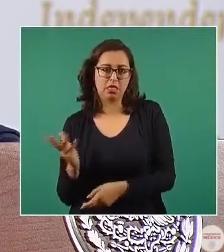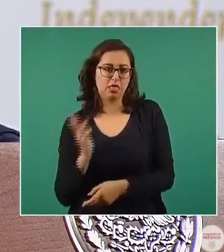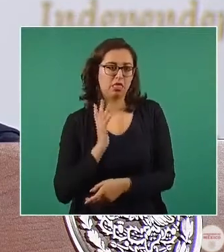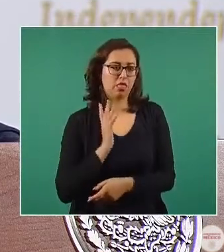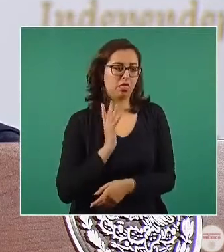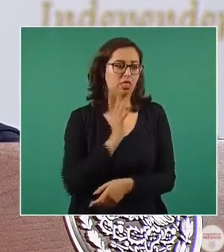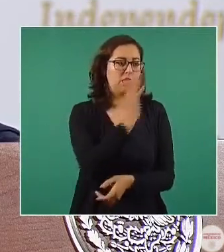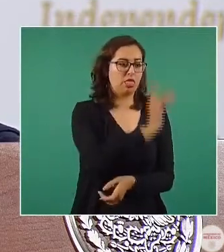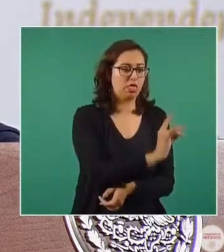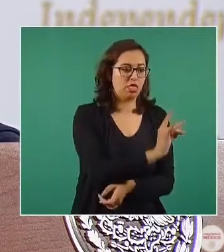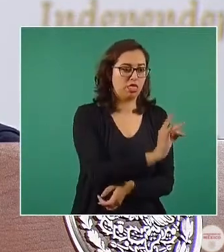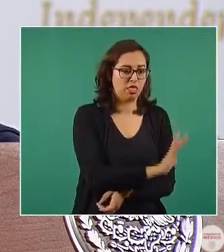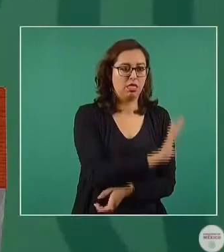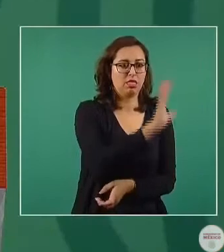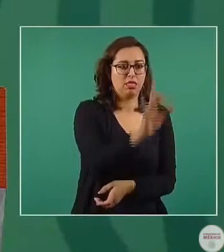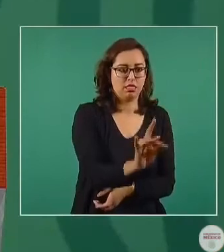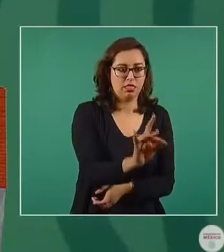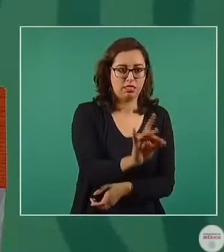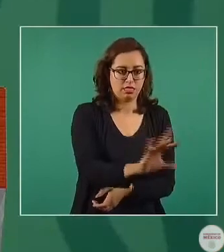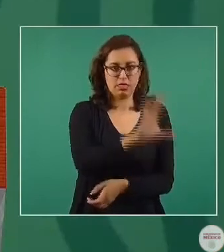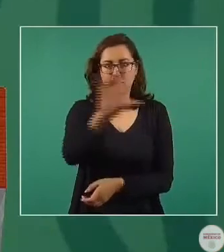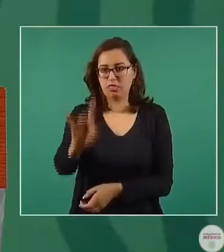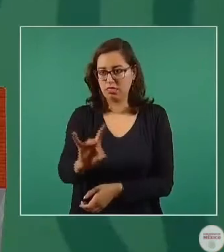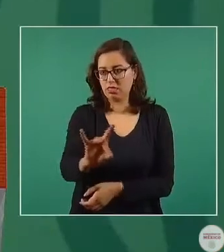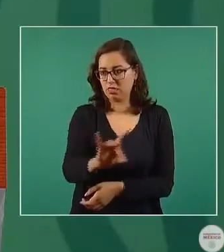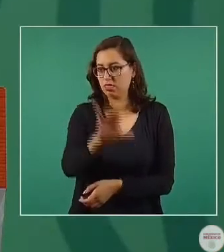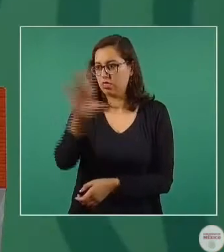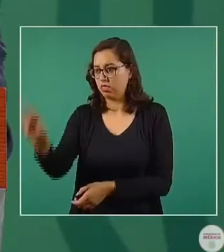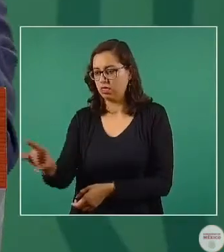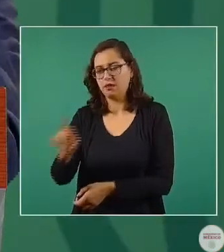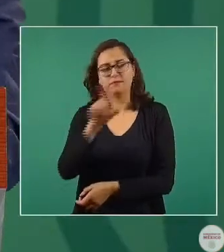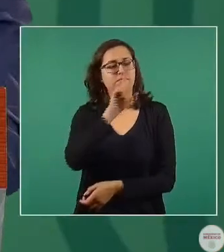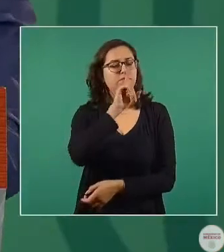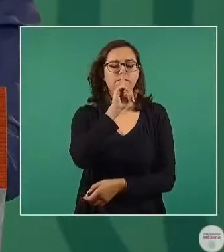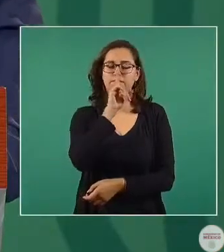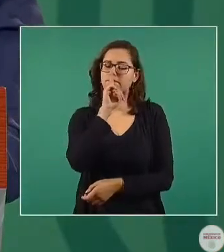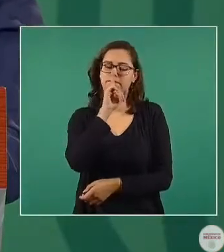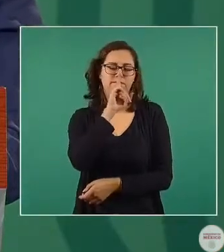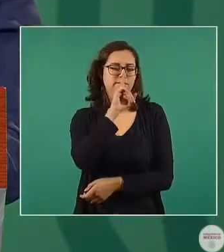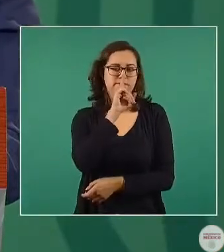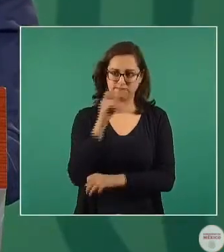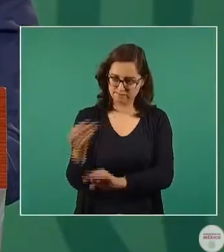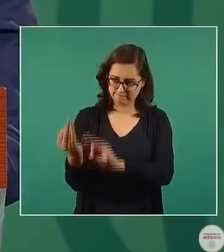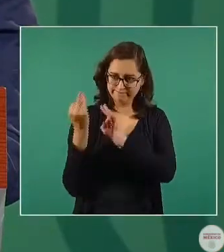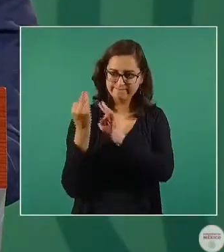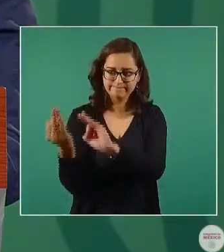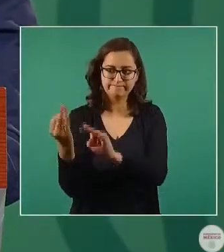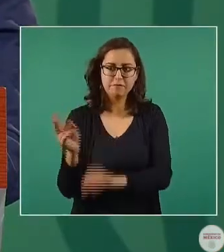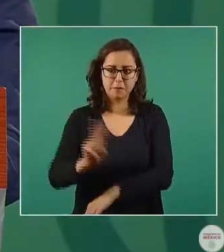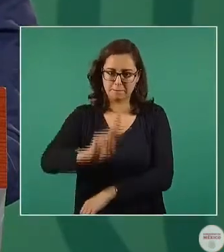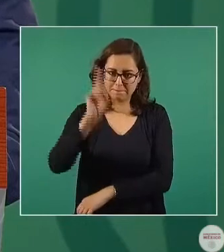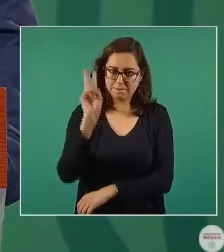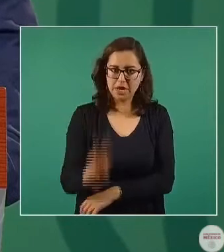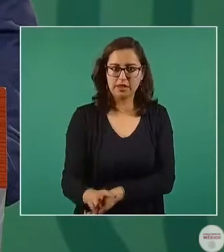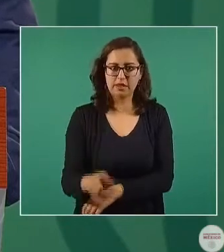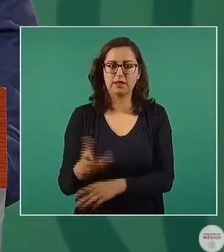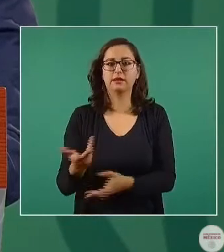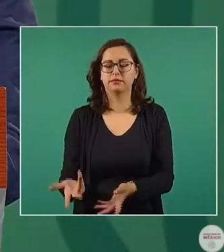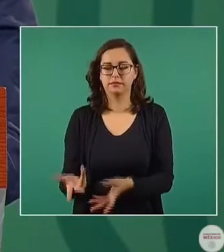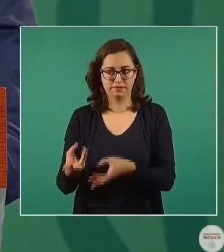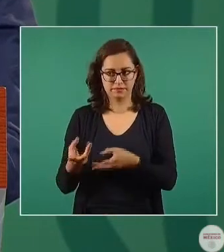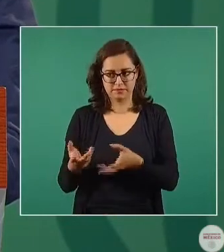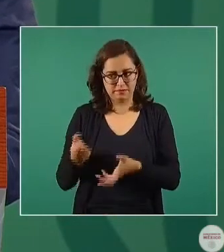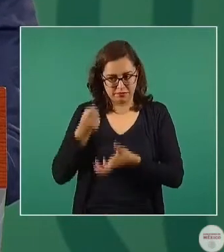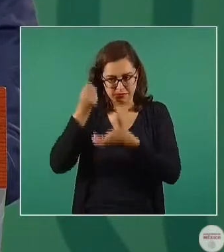intermediarios, para que lleguen los apoyos a quien lo necesita y no haya desvío